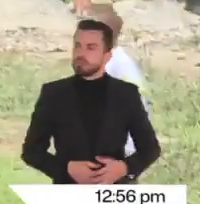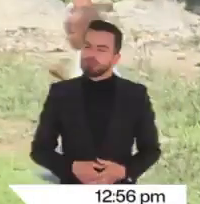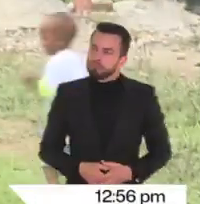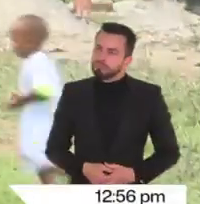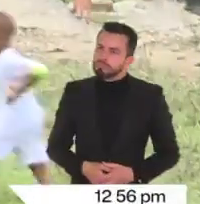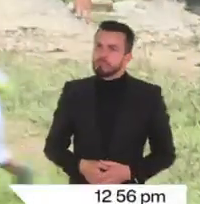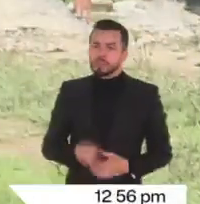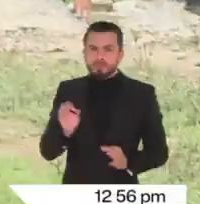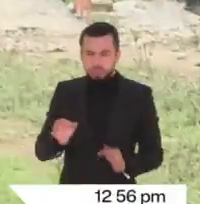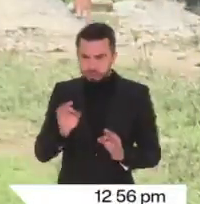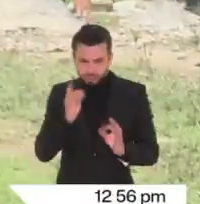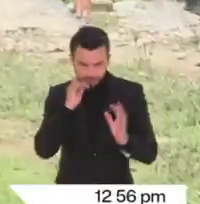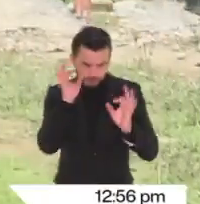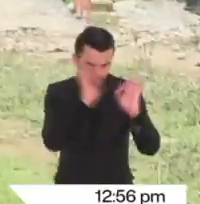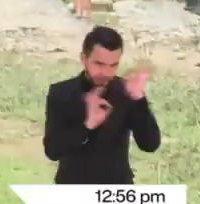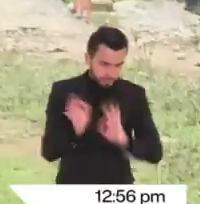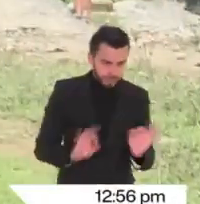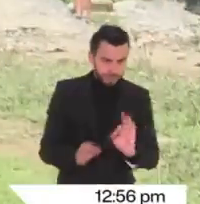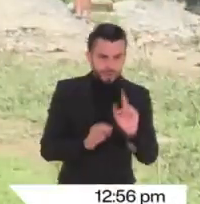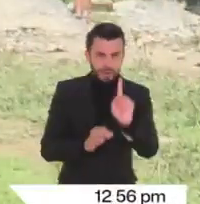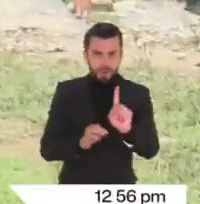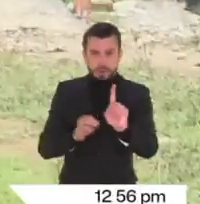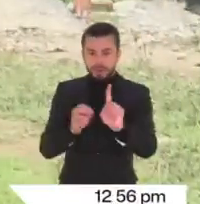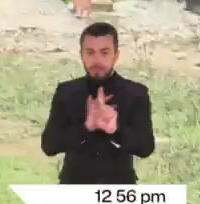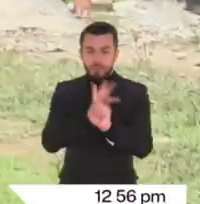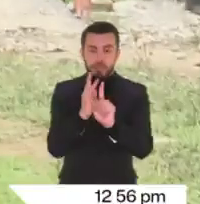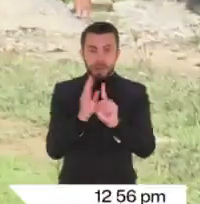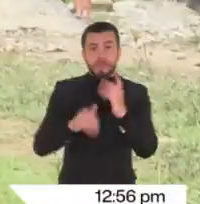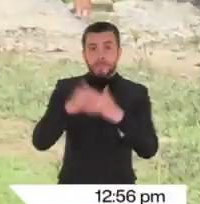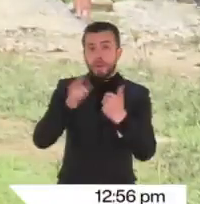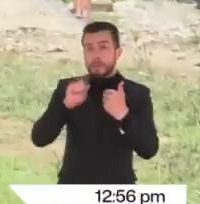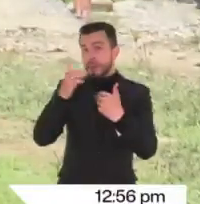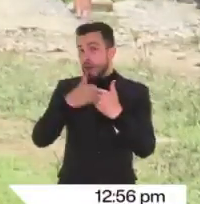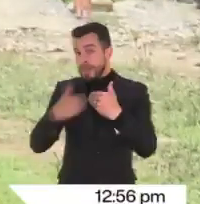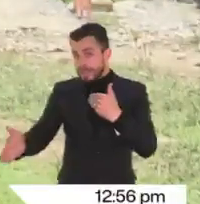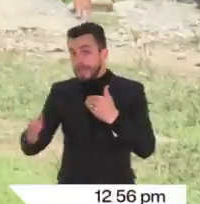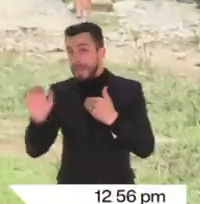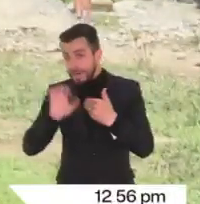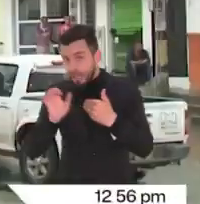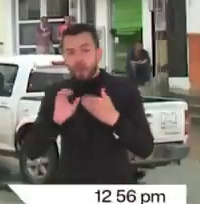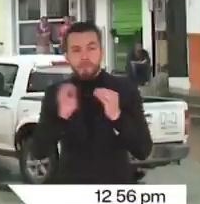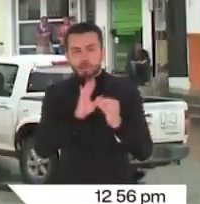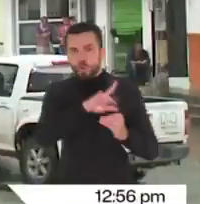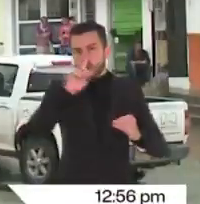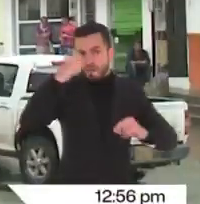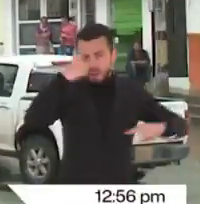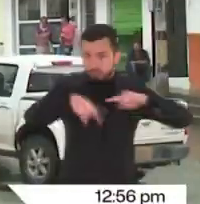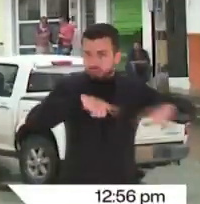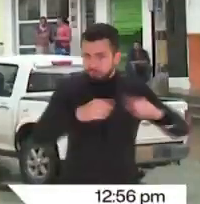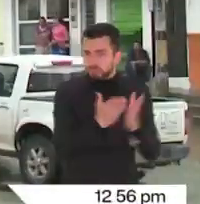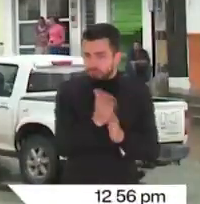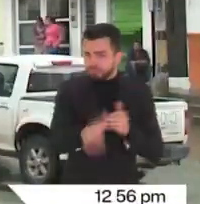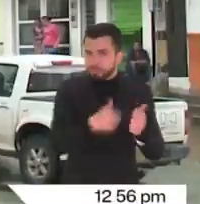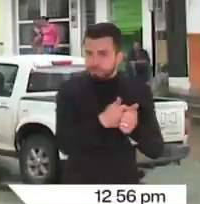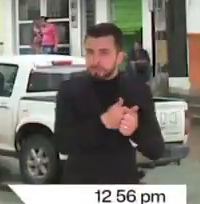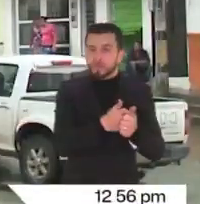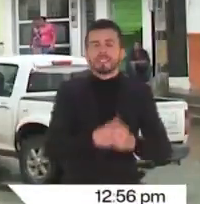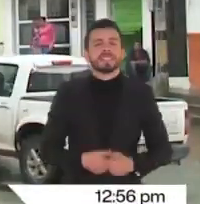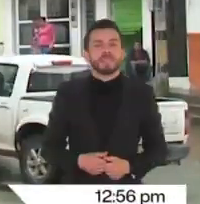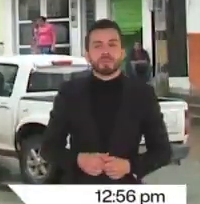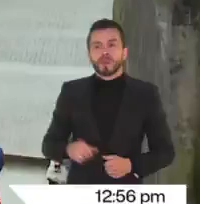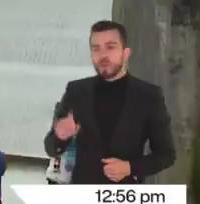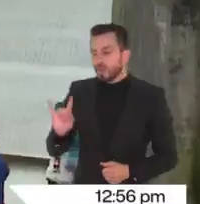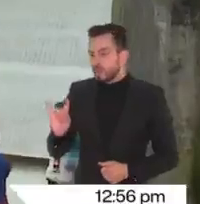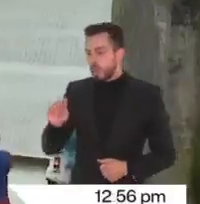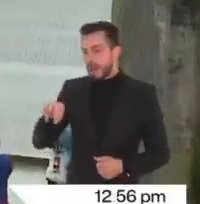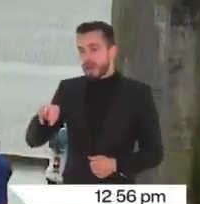garantías de seguridad para que él no solamente se pueda posicionar, sino que también pueda llevar a cabo su gobierno. Según datos de la UNP,